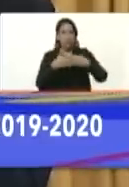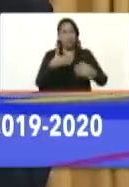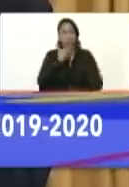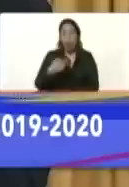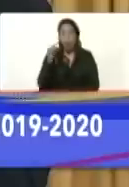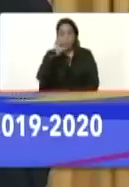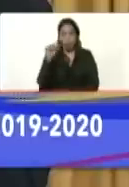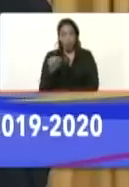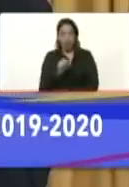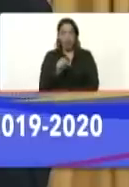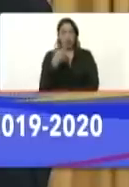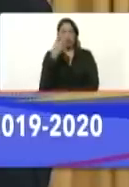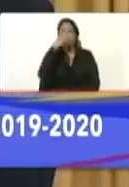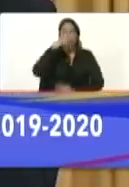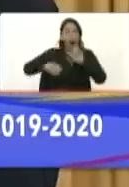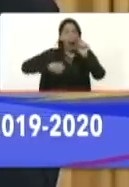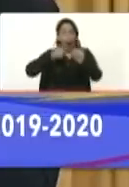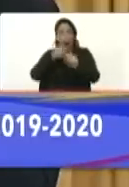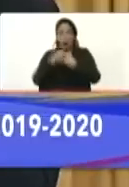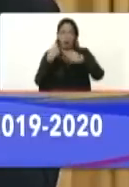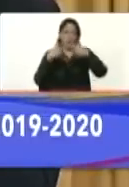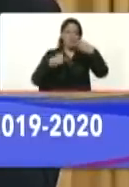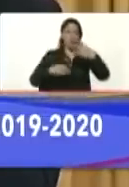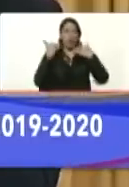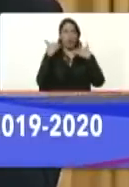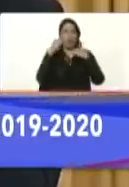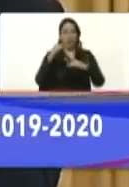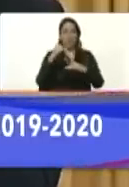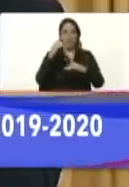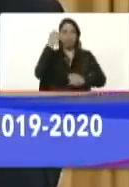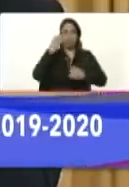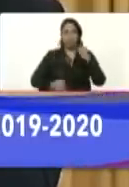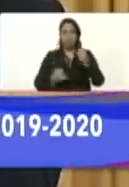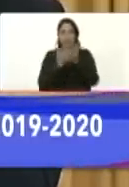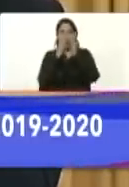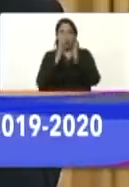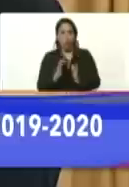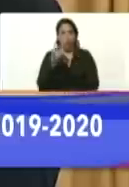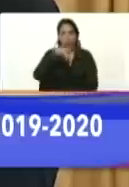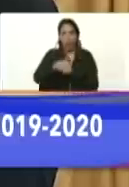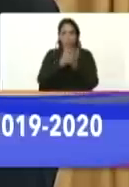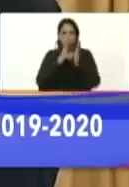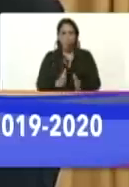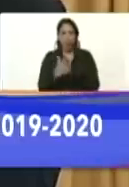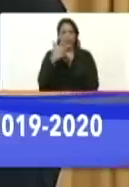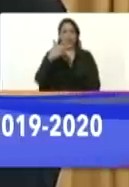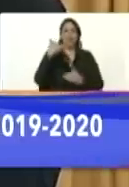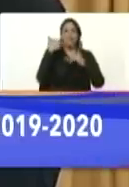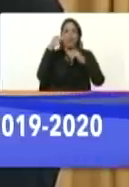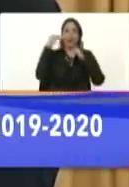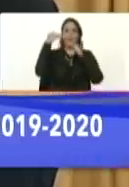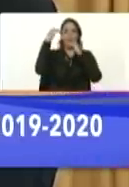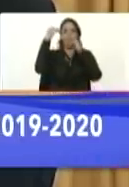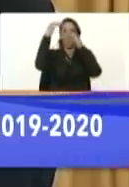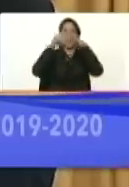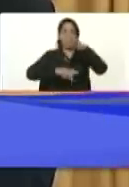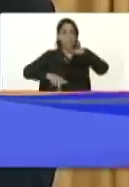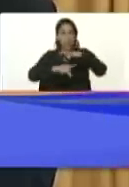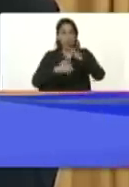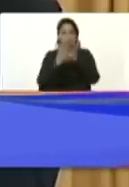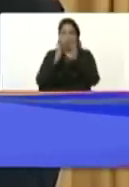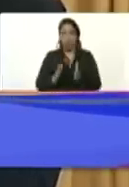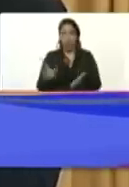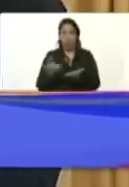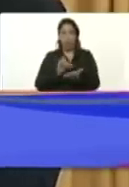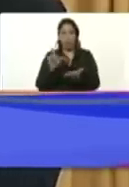que en dos años se ha dado en distintos etapas para culminar una escuela esta escuela esta es una escuela que tiene tres niveles tiene preescolar escuela y